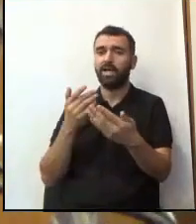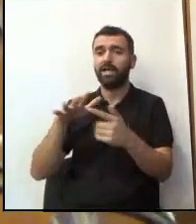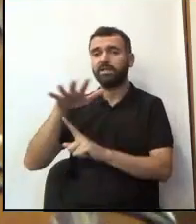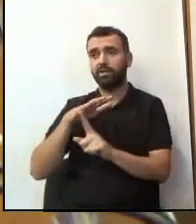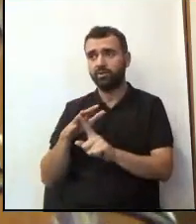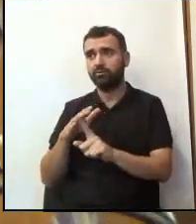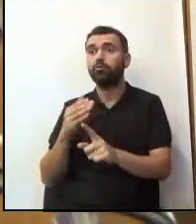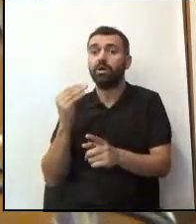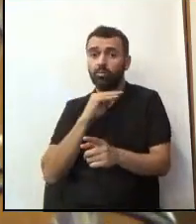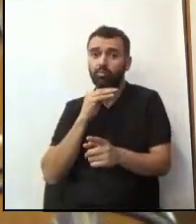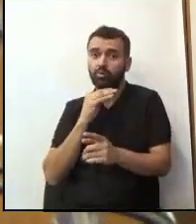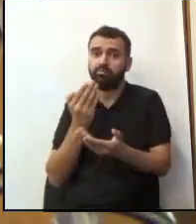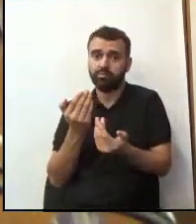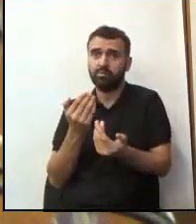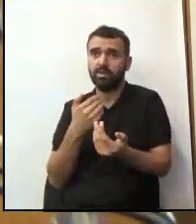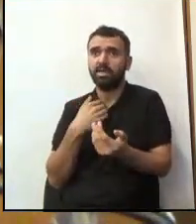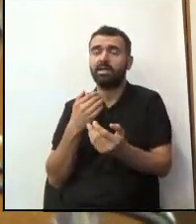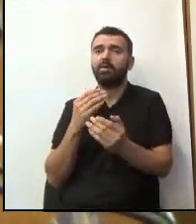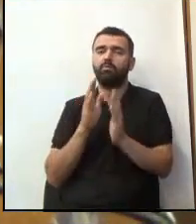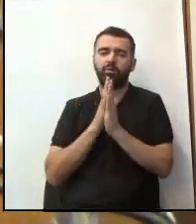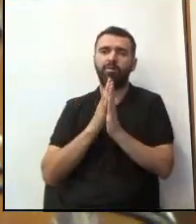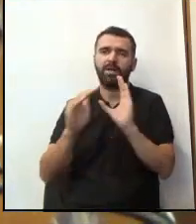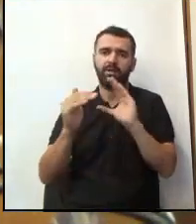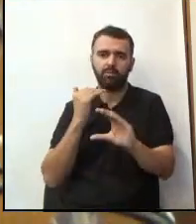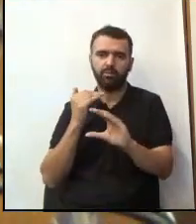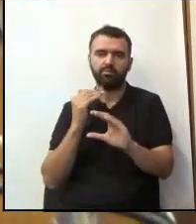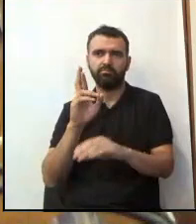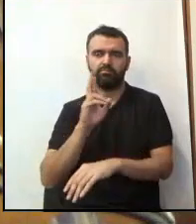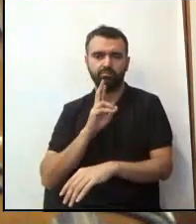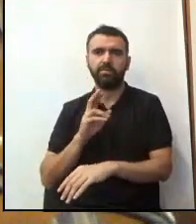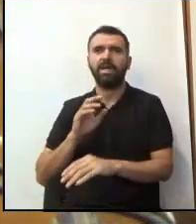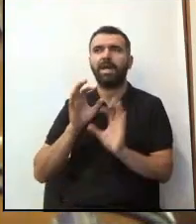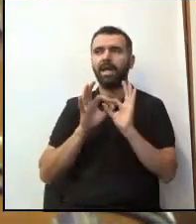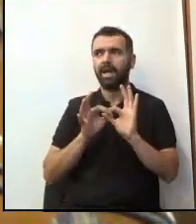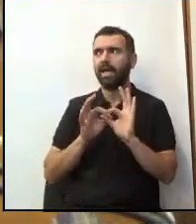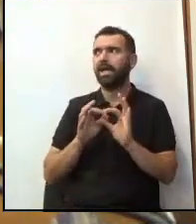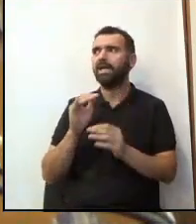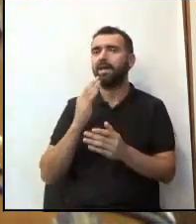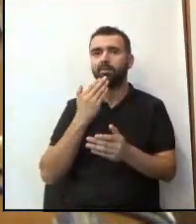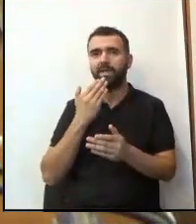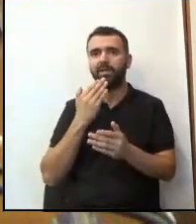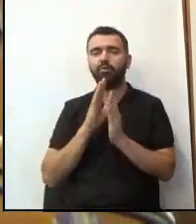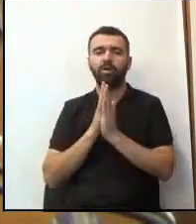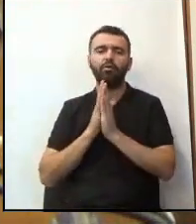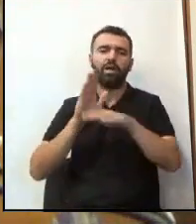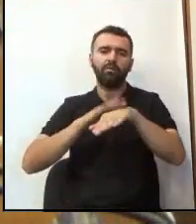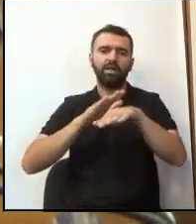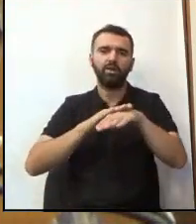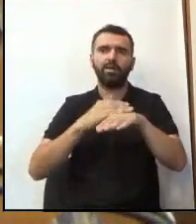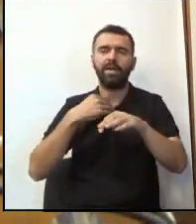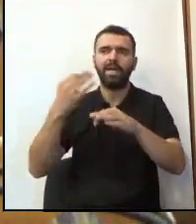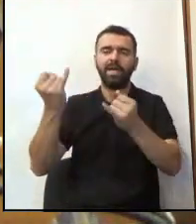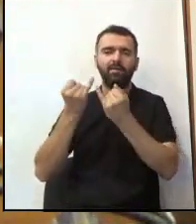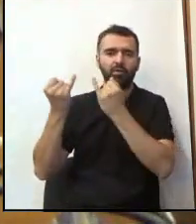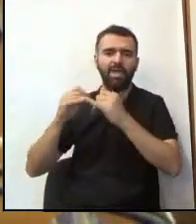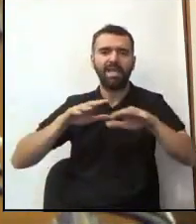tomen las medidas. Por favor, para que me lo conteste el correo. Gracias. Y por favor, también le solicito que me mantenga al tanto de las acciones que se han